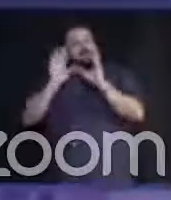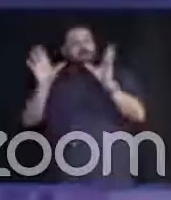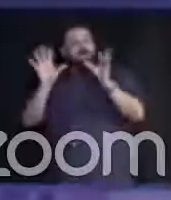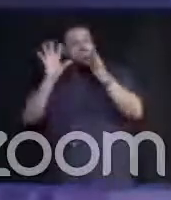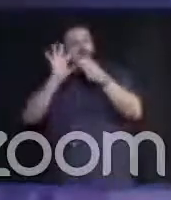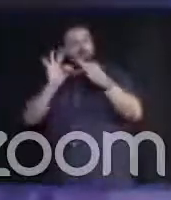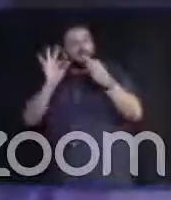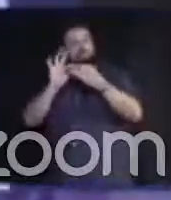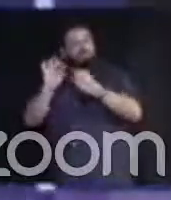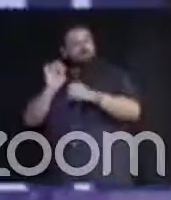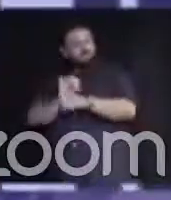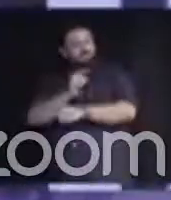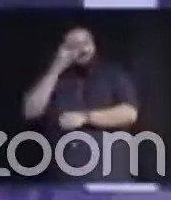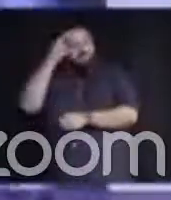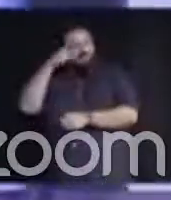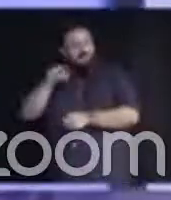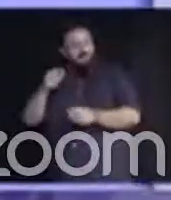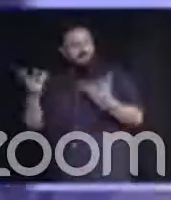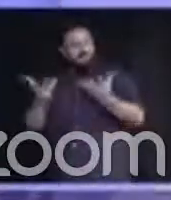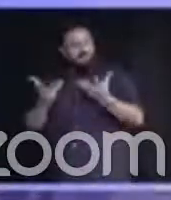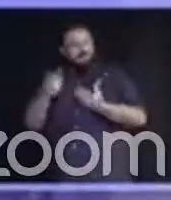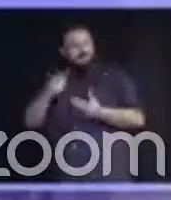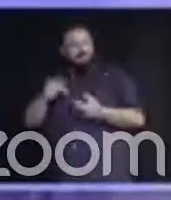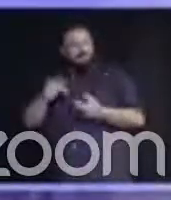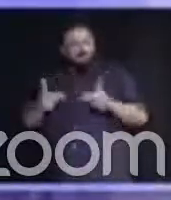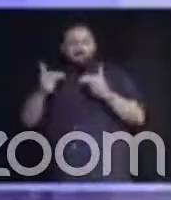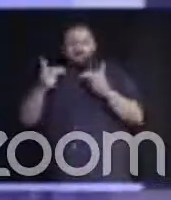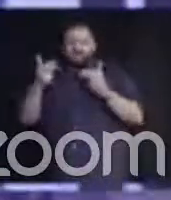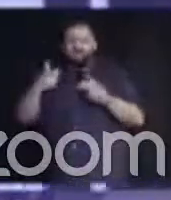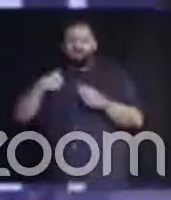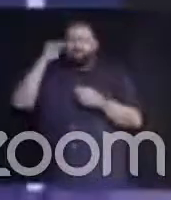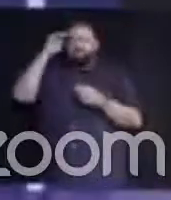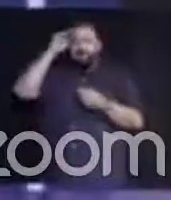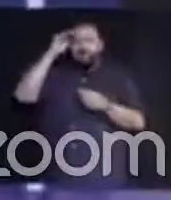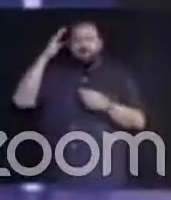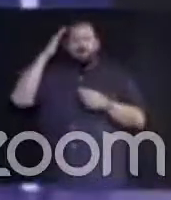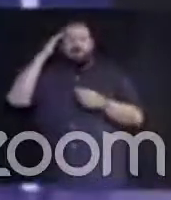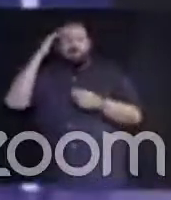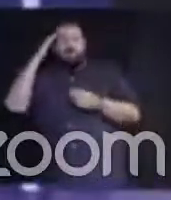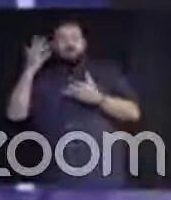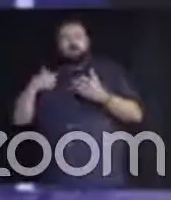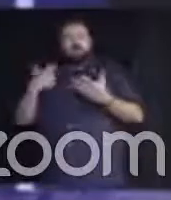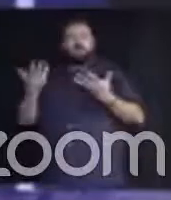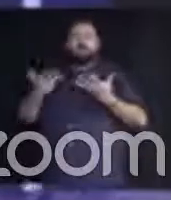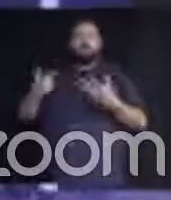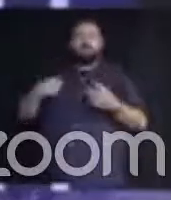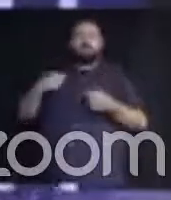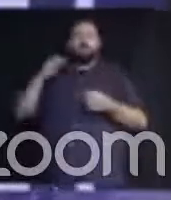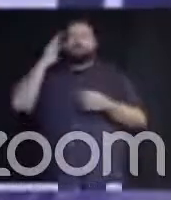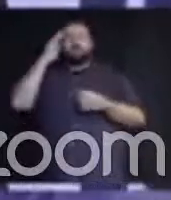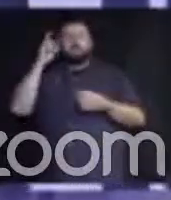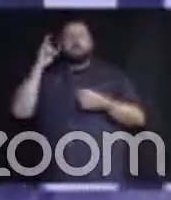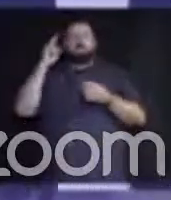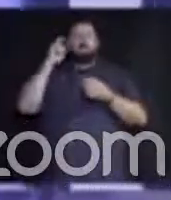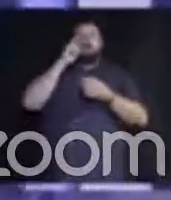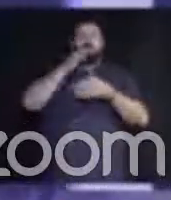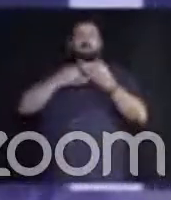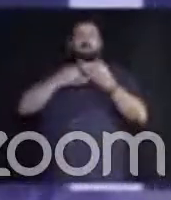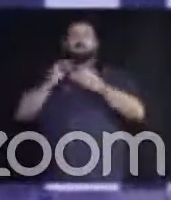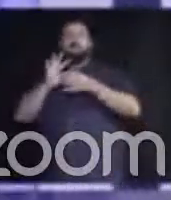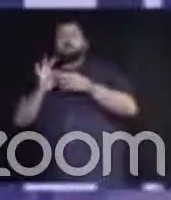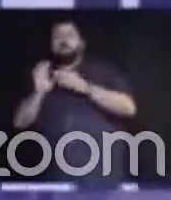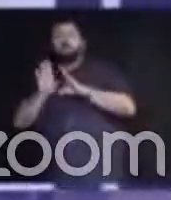negocio? Muchas veces pensamos que el liderazgo es refinarse y dar tecnicismos